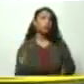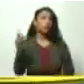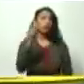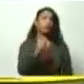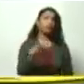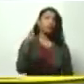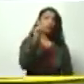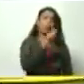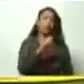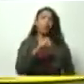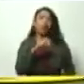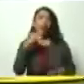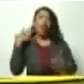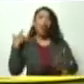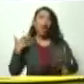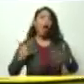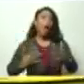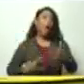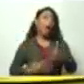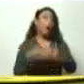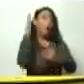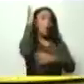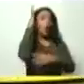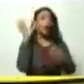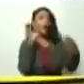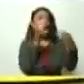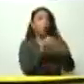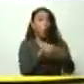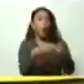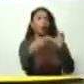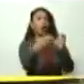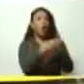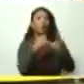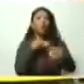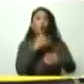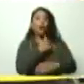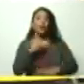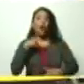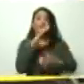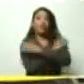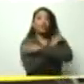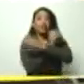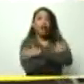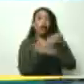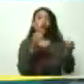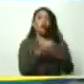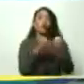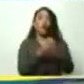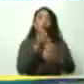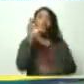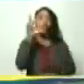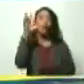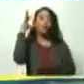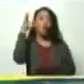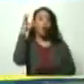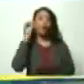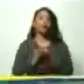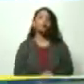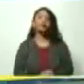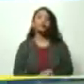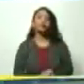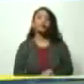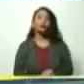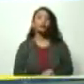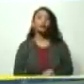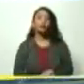largas jornadas de reuniones yo quiero felicitar a nuestra comisión de tres mujeres a